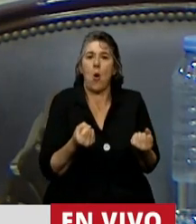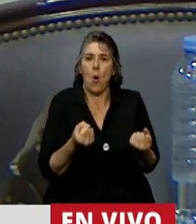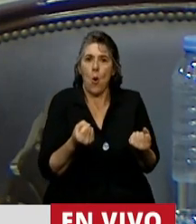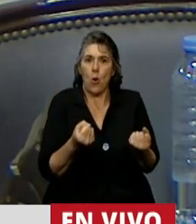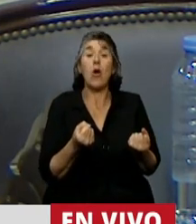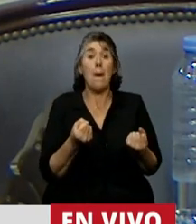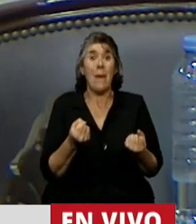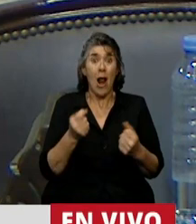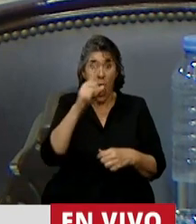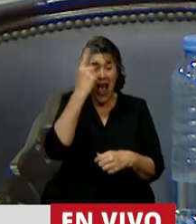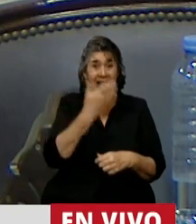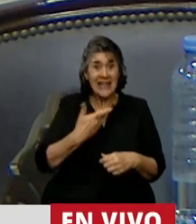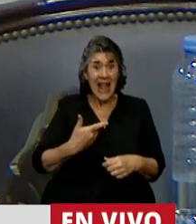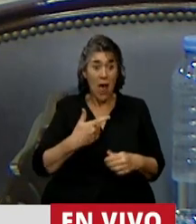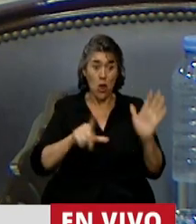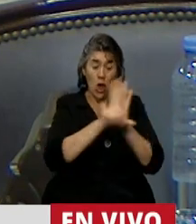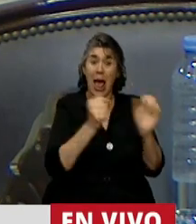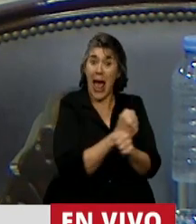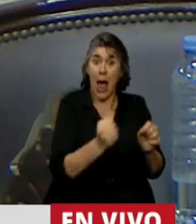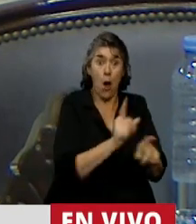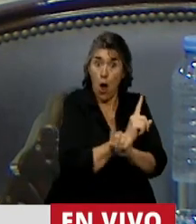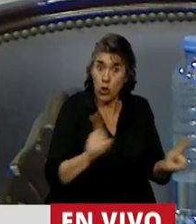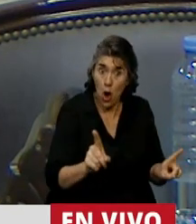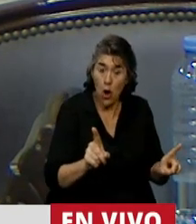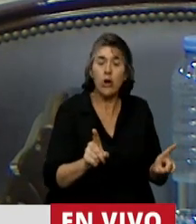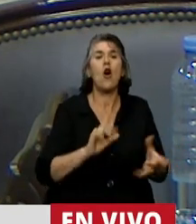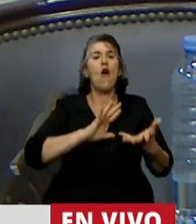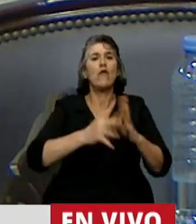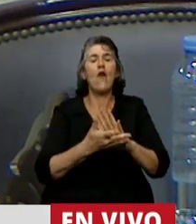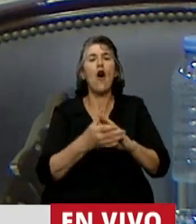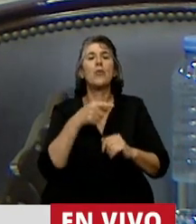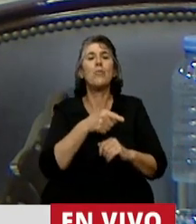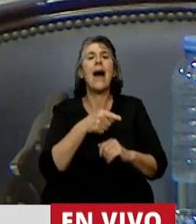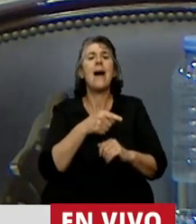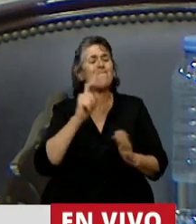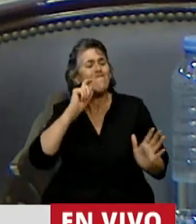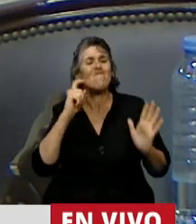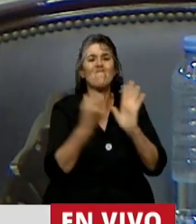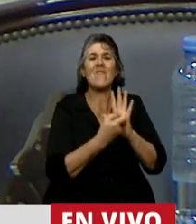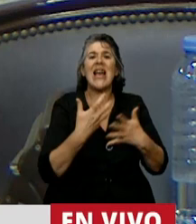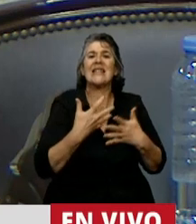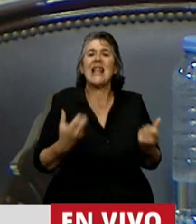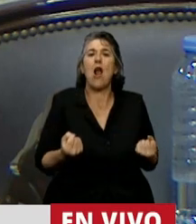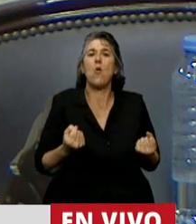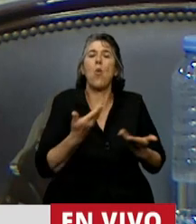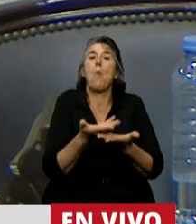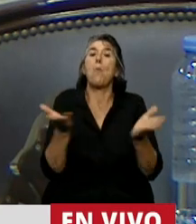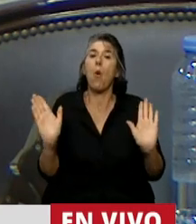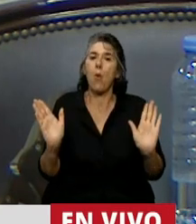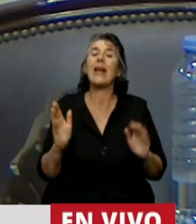la clandestinidad, se viola el derecho a la salud pública. Por eso ratificamos que el aborto es un problema de salud